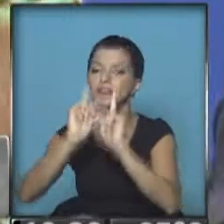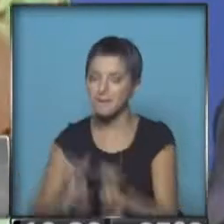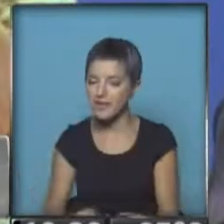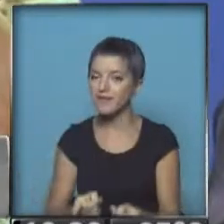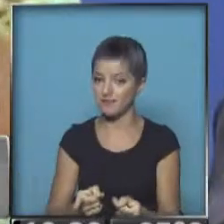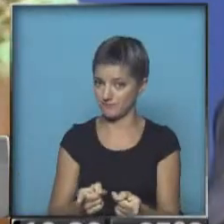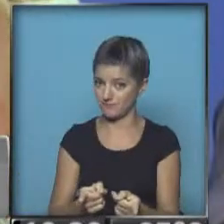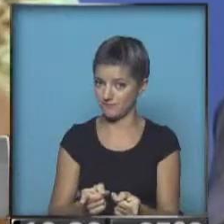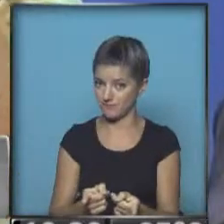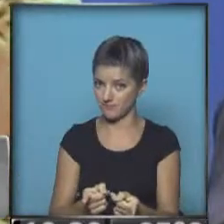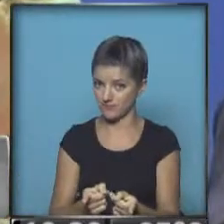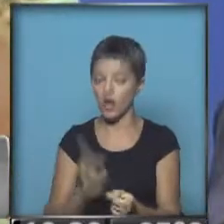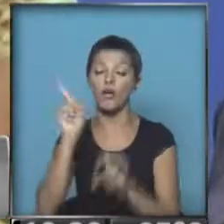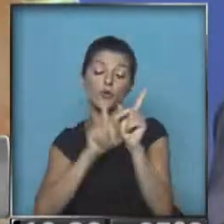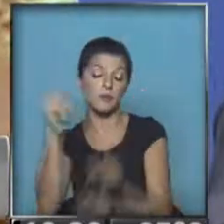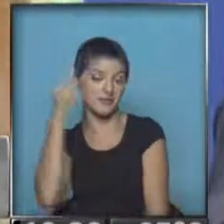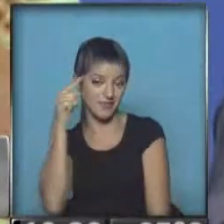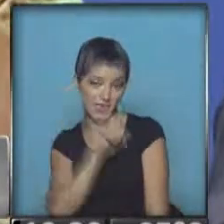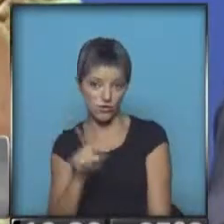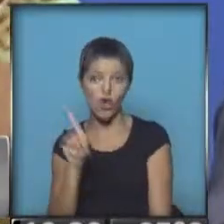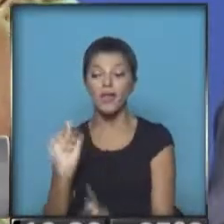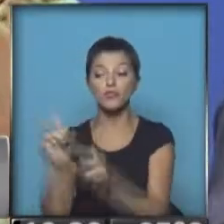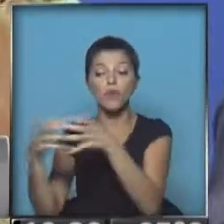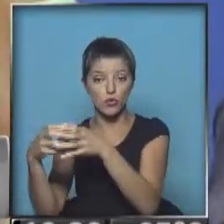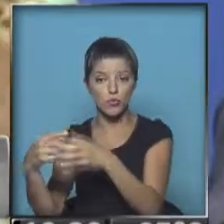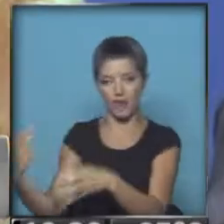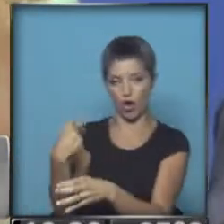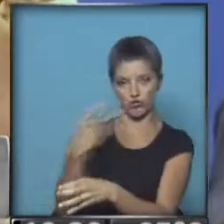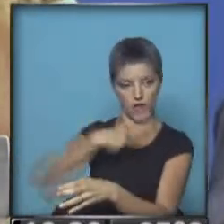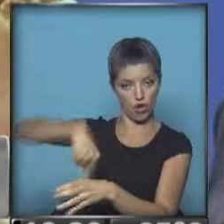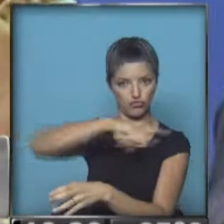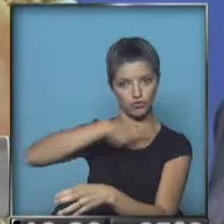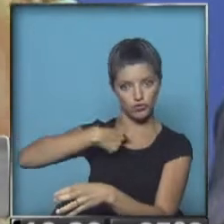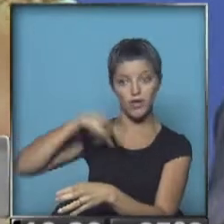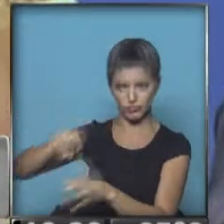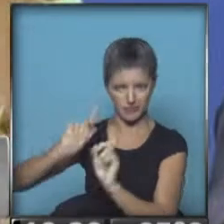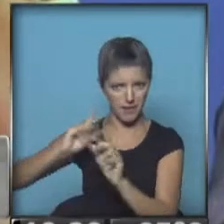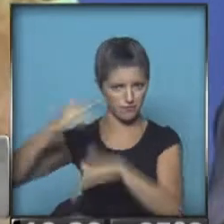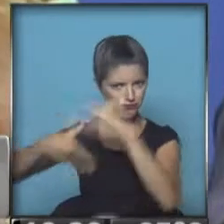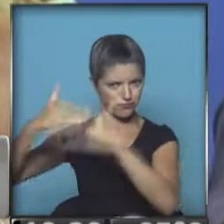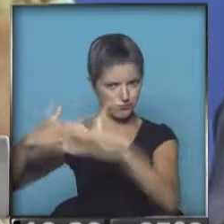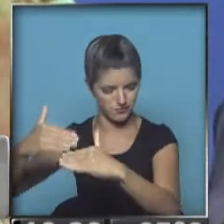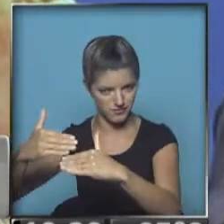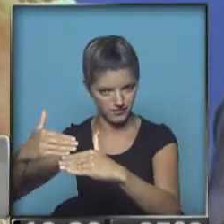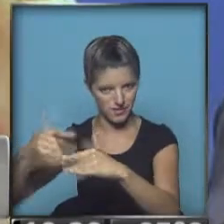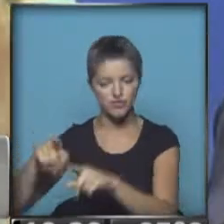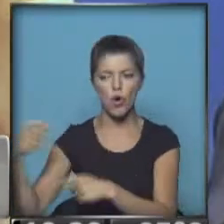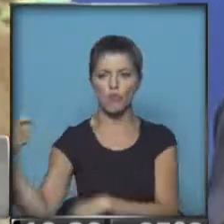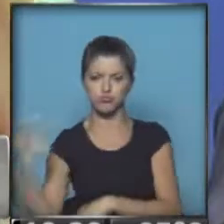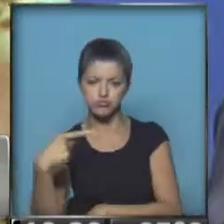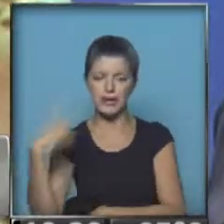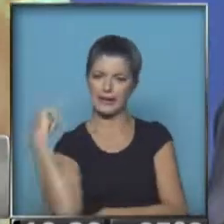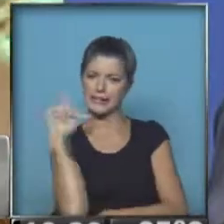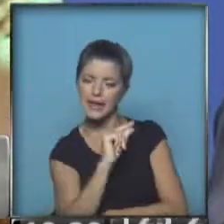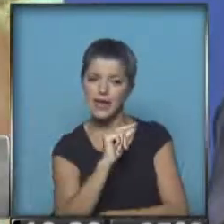que, aunque parezca mentira, nos combaten, nos critican, nos atacan, porque hemos